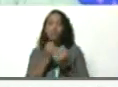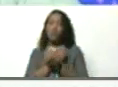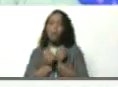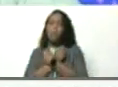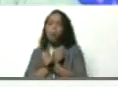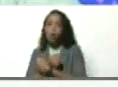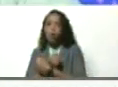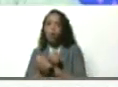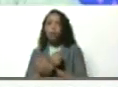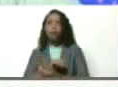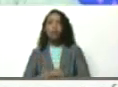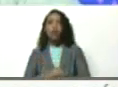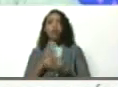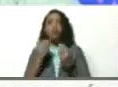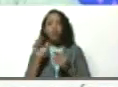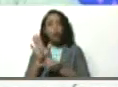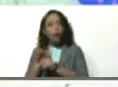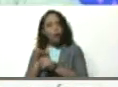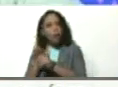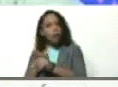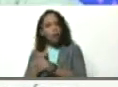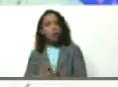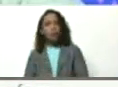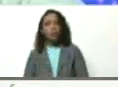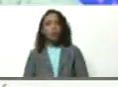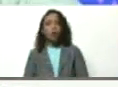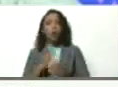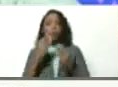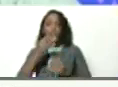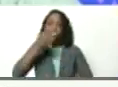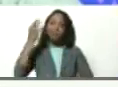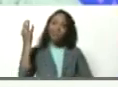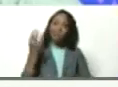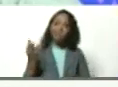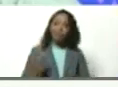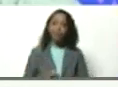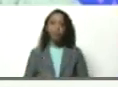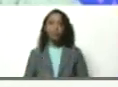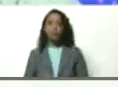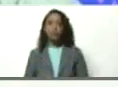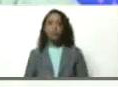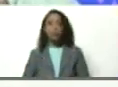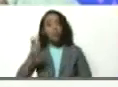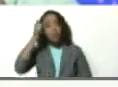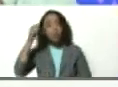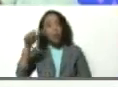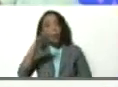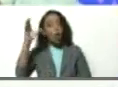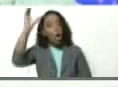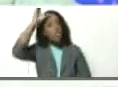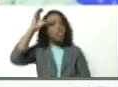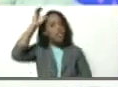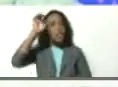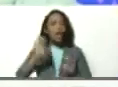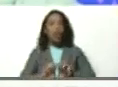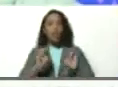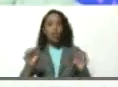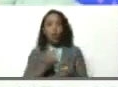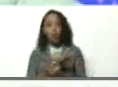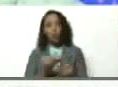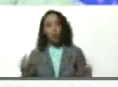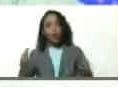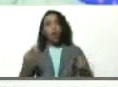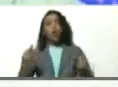con mucho cariño con mucha verdad en un pueblo consciente educado noble